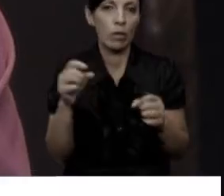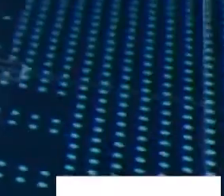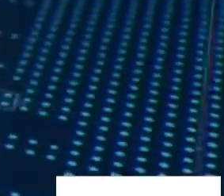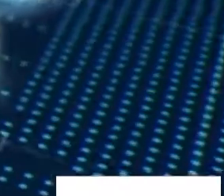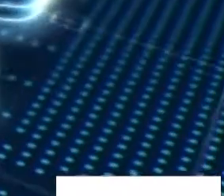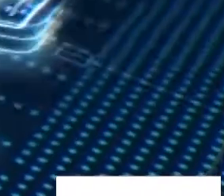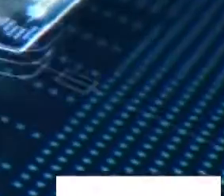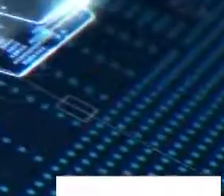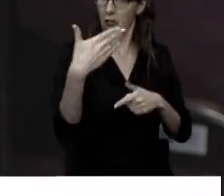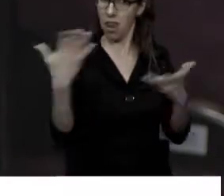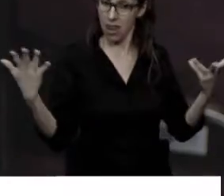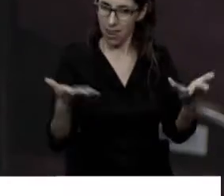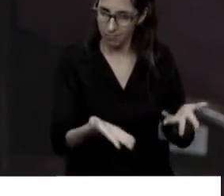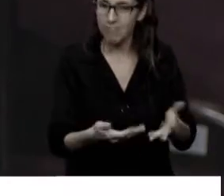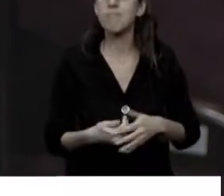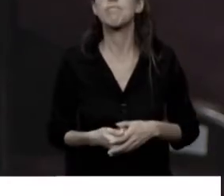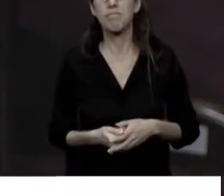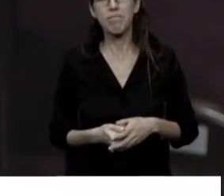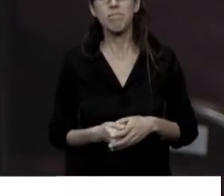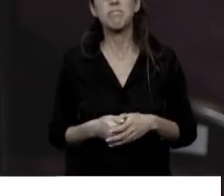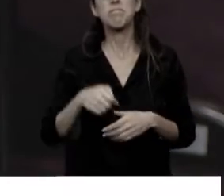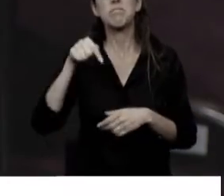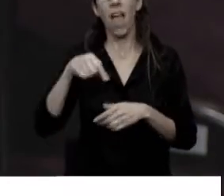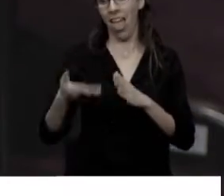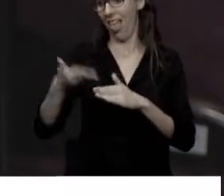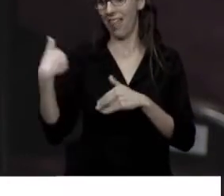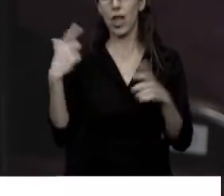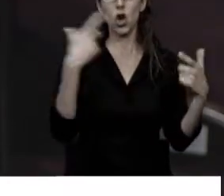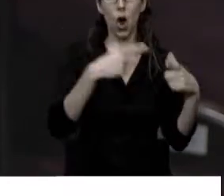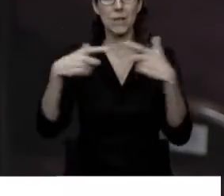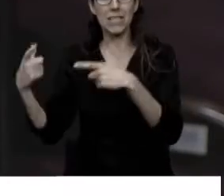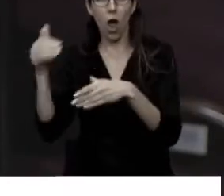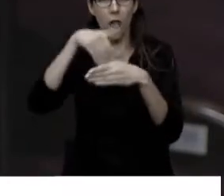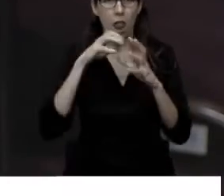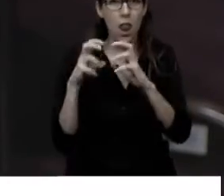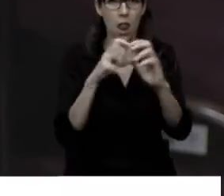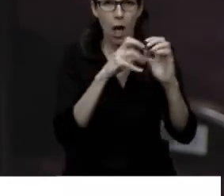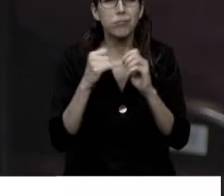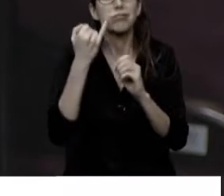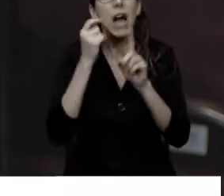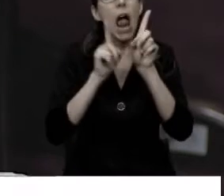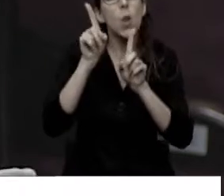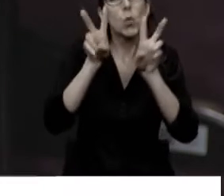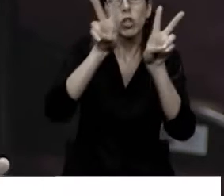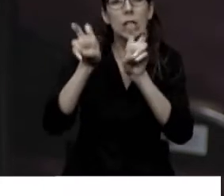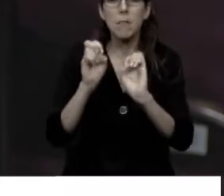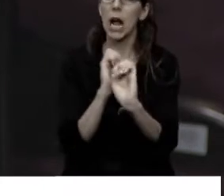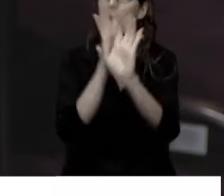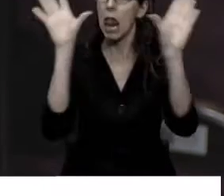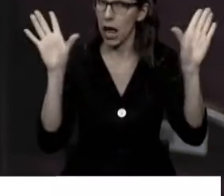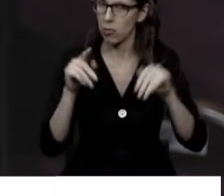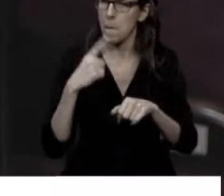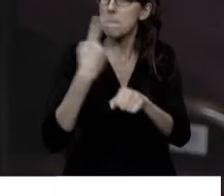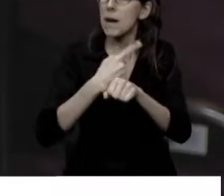ley. Esta vez, en el debate de las comisiones, dejamos bien claras algunas cuestiones. Primero, los